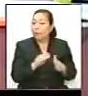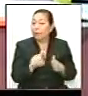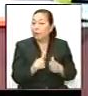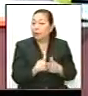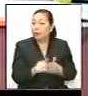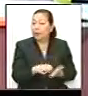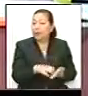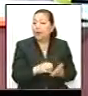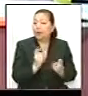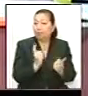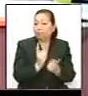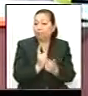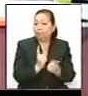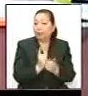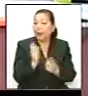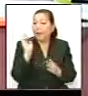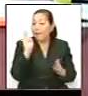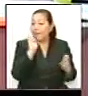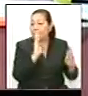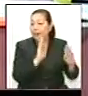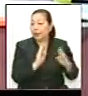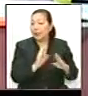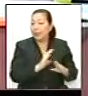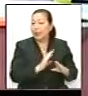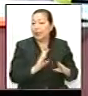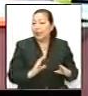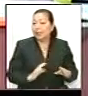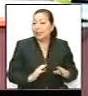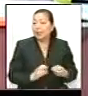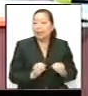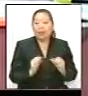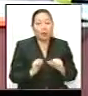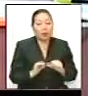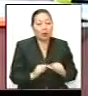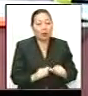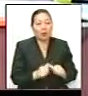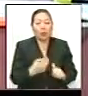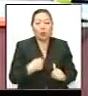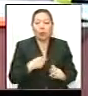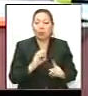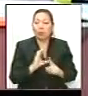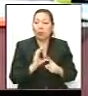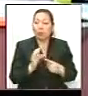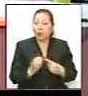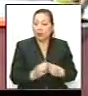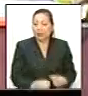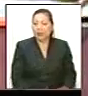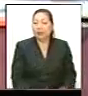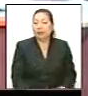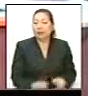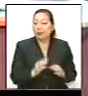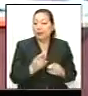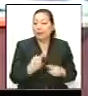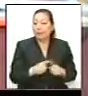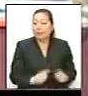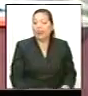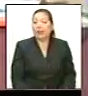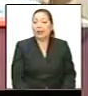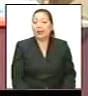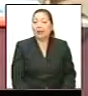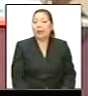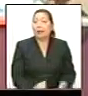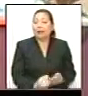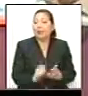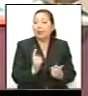población que se encuentra preocupada por el estado de conservación de nuestro patrimonio y el riesgo permanente en que